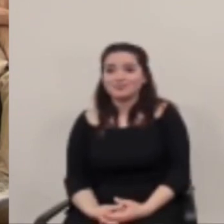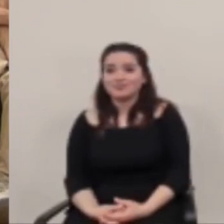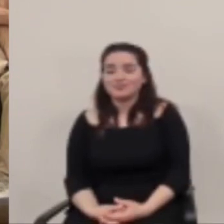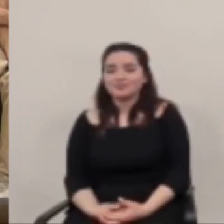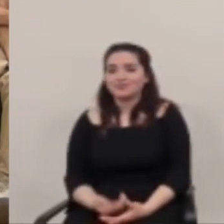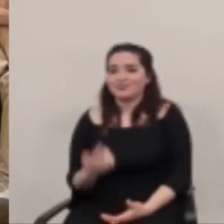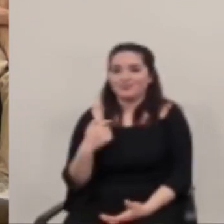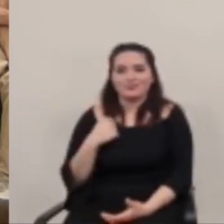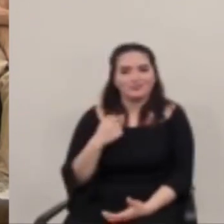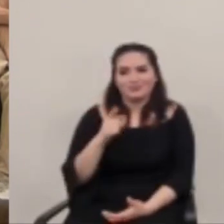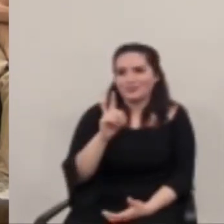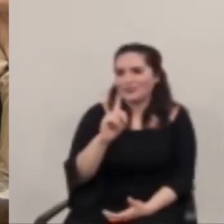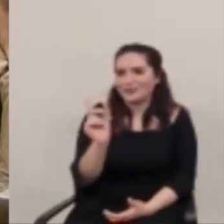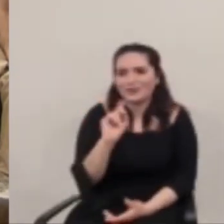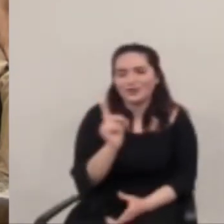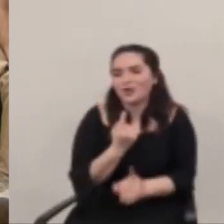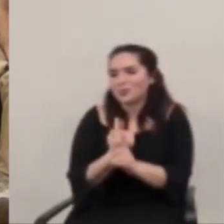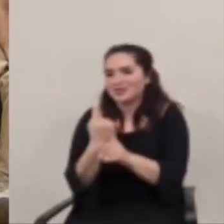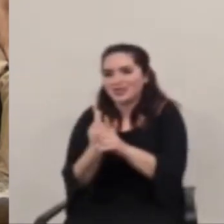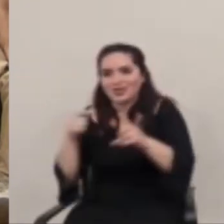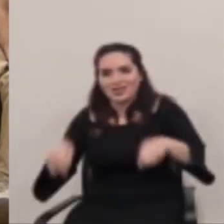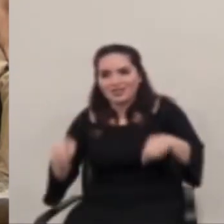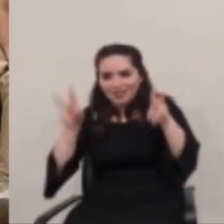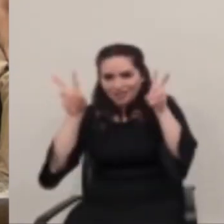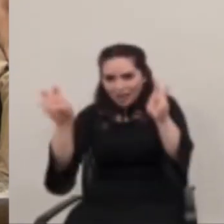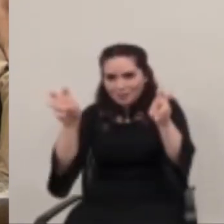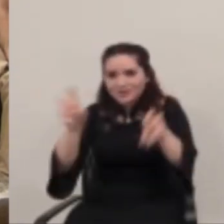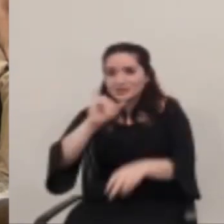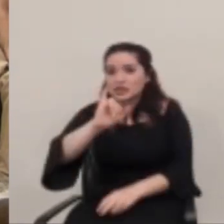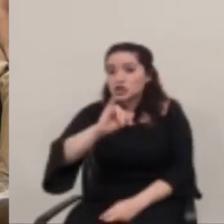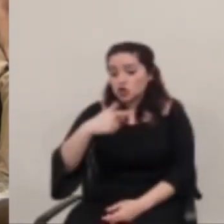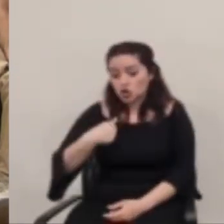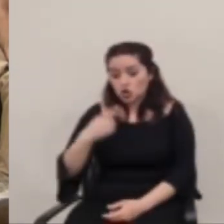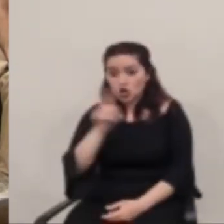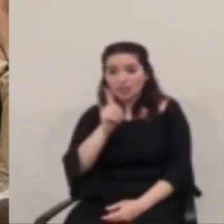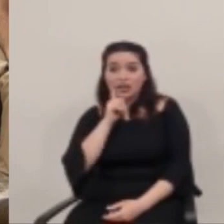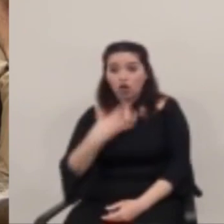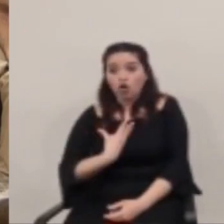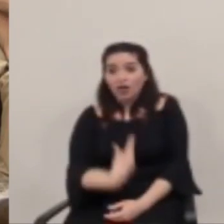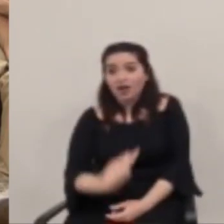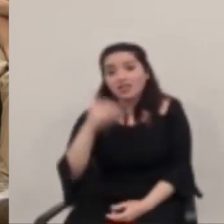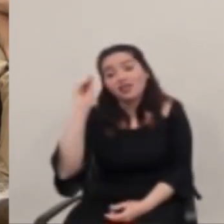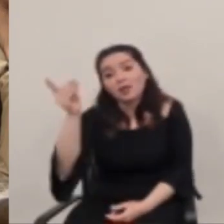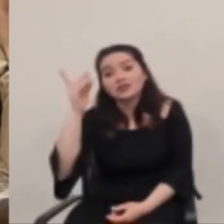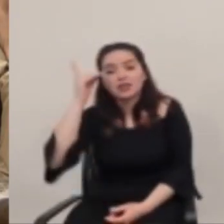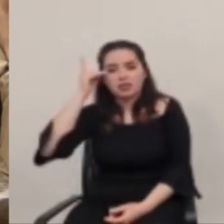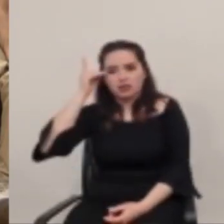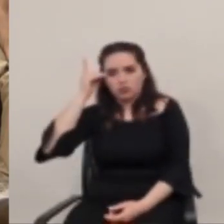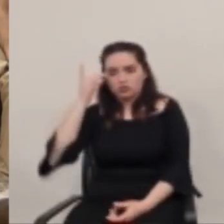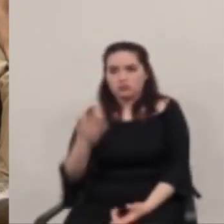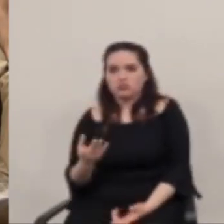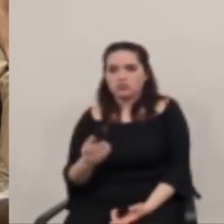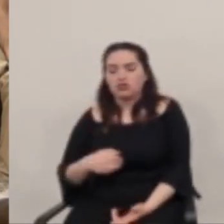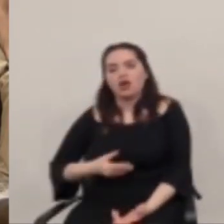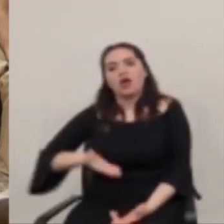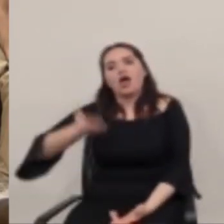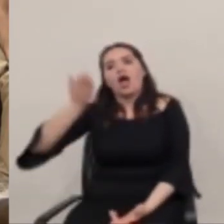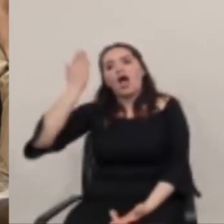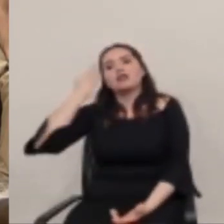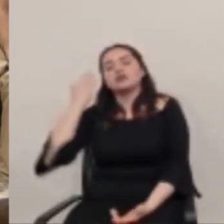Yo no estaría hablando probablemente de este tema si yo no hubiera tenido una hija con síndrome de Down. Realmente para mí antes era mucho más